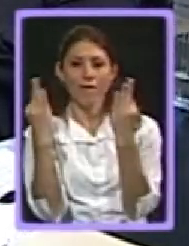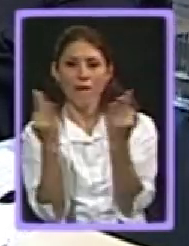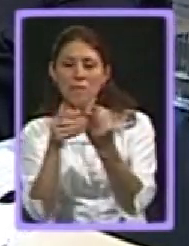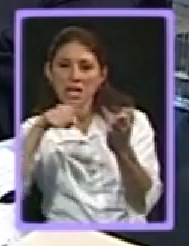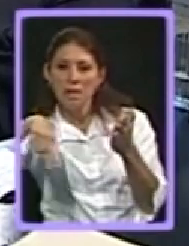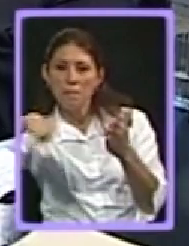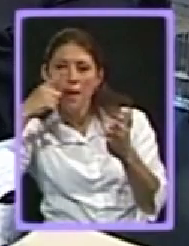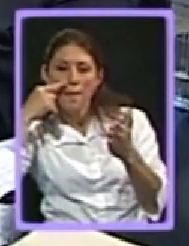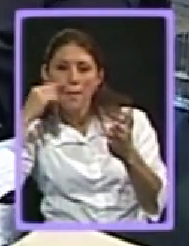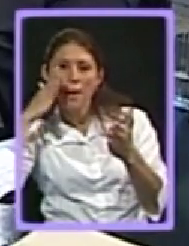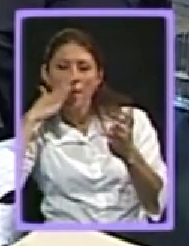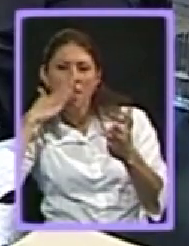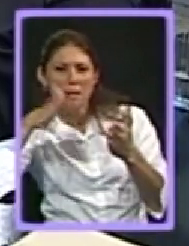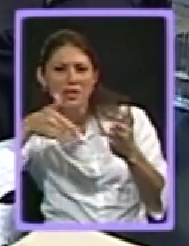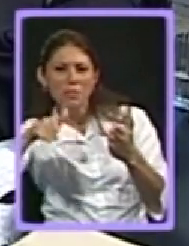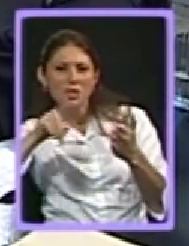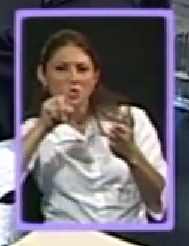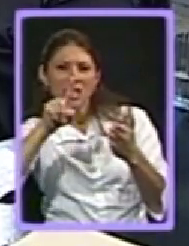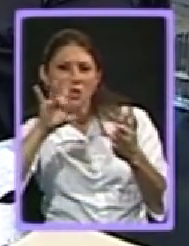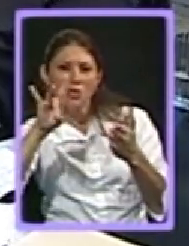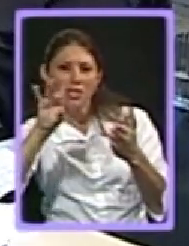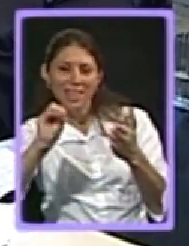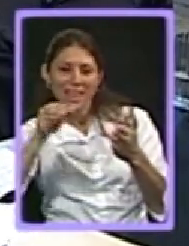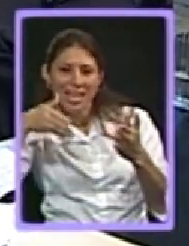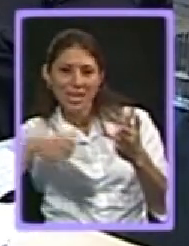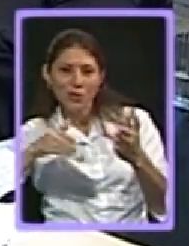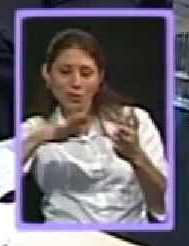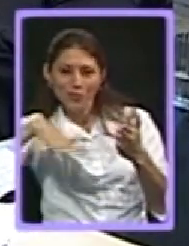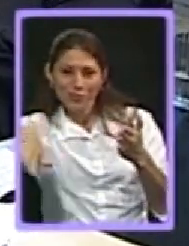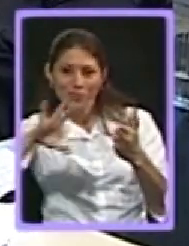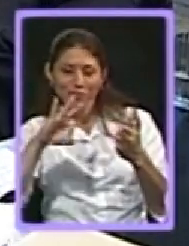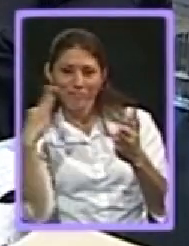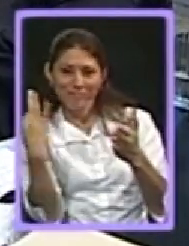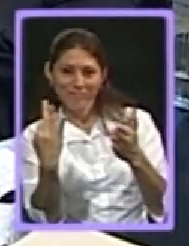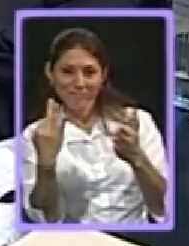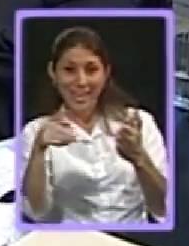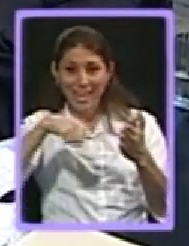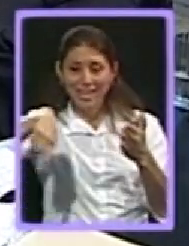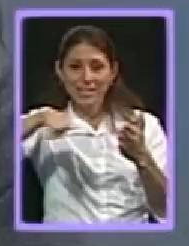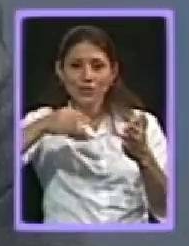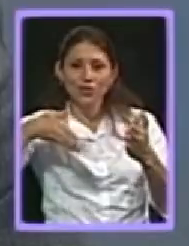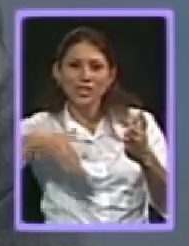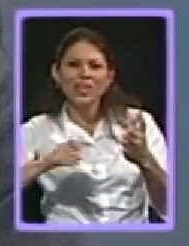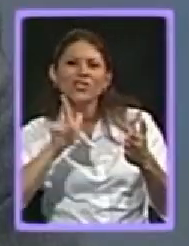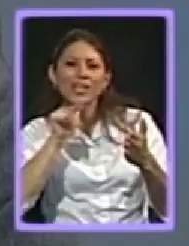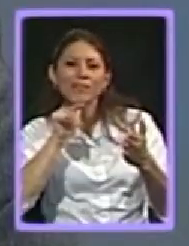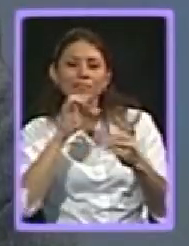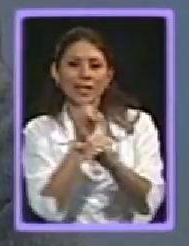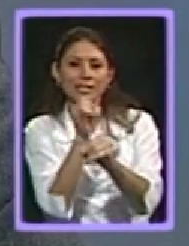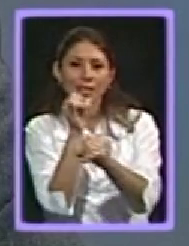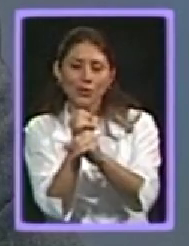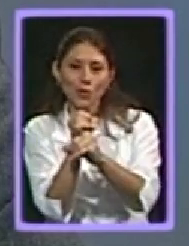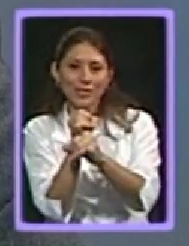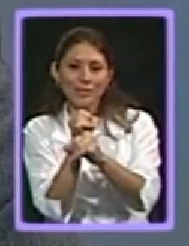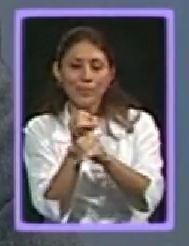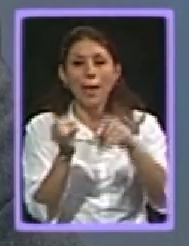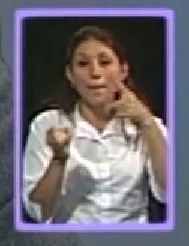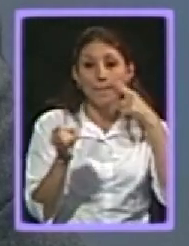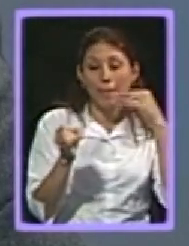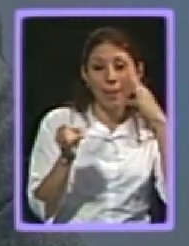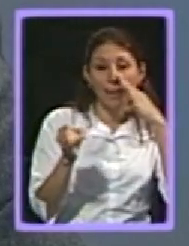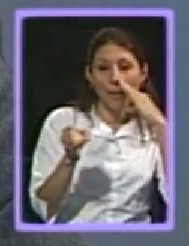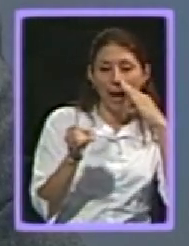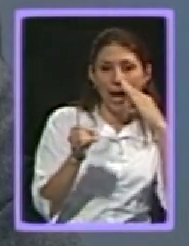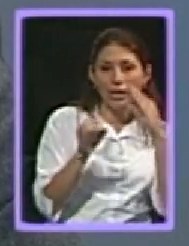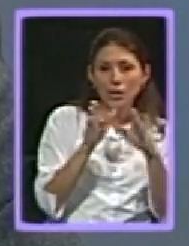unos 180 hijos puede tener más o menos esta familia. Estos hijos precisamente son las instituciones. Papá y mamá velan